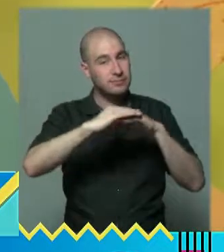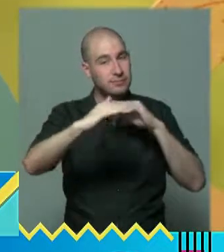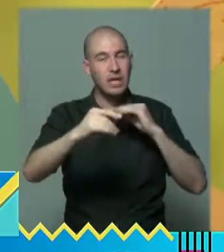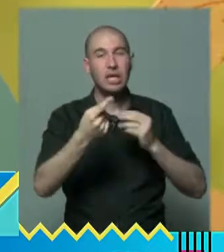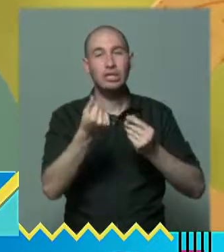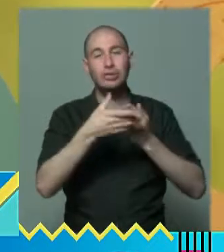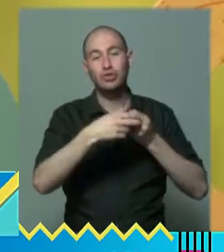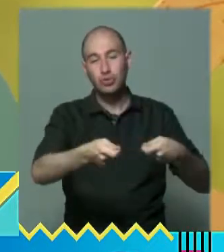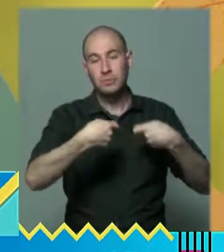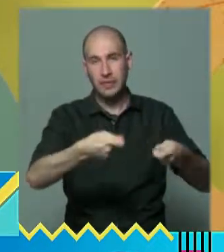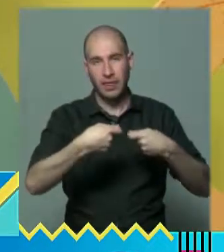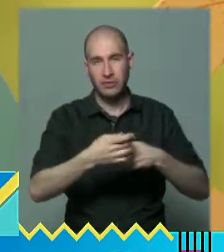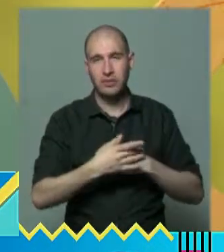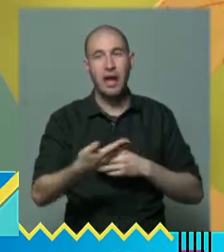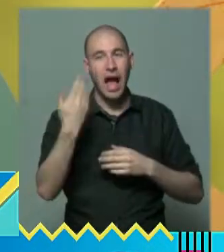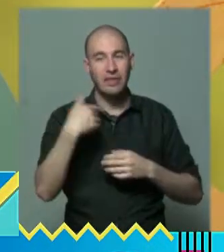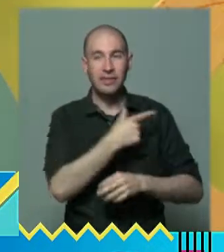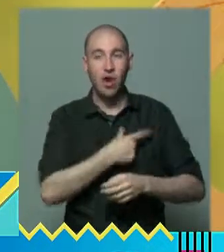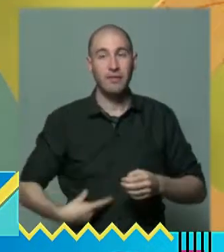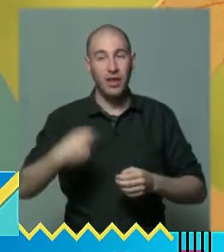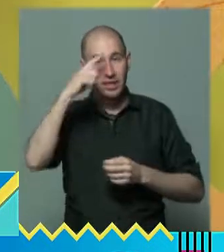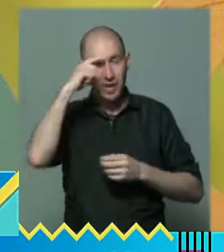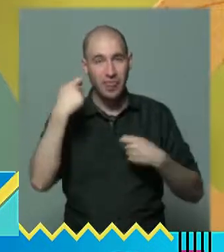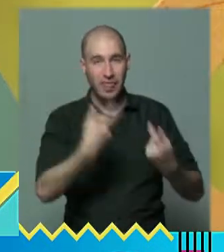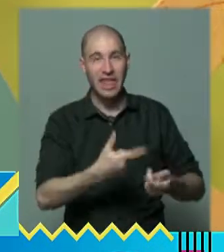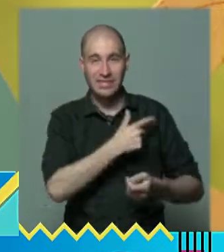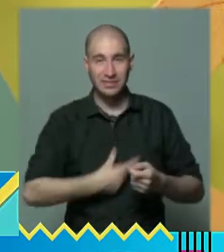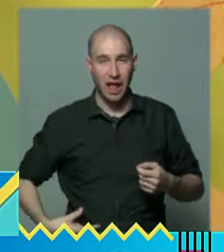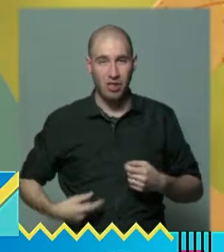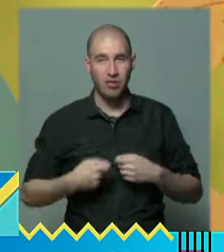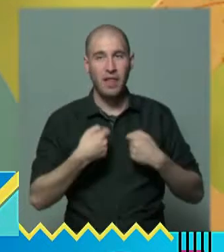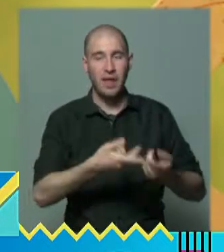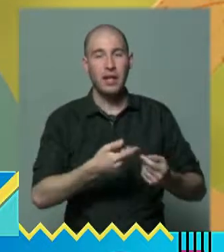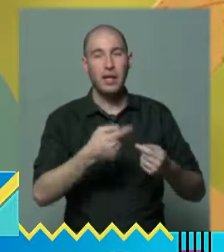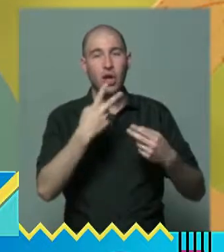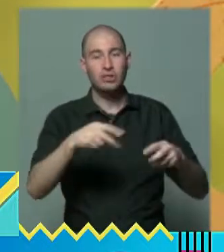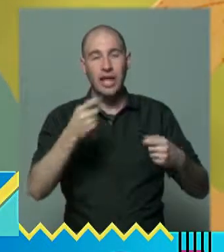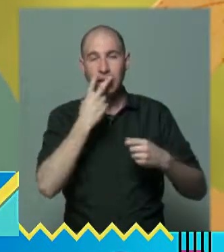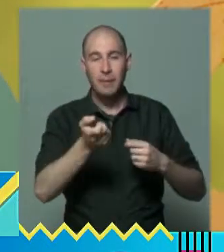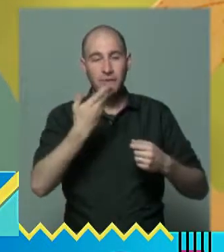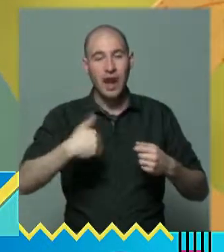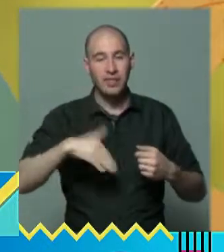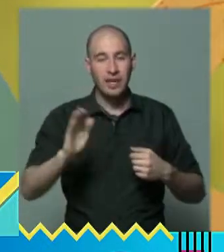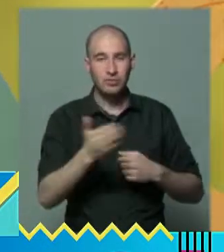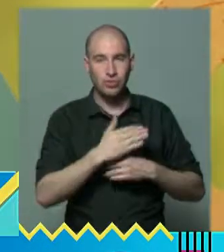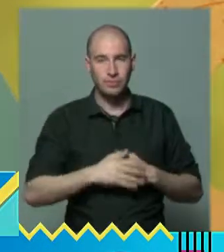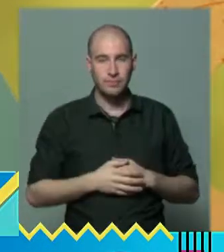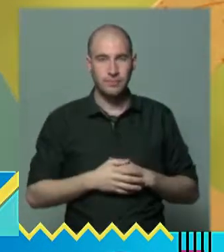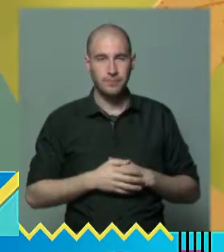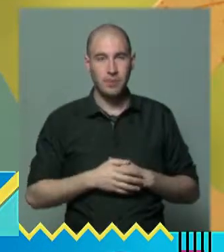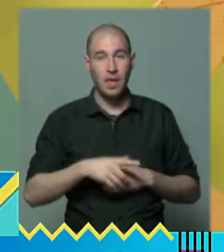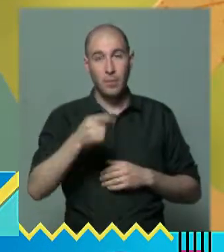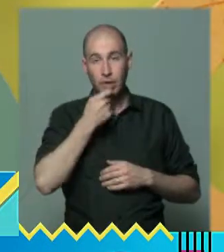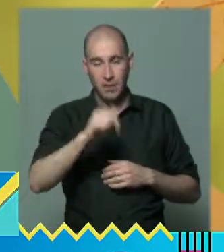los subsidios que se le hacía el gobierno nacional o le hacía el Estado a los insumos energéticos de todos los argentinos. Hoy,